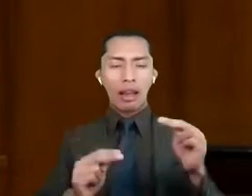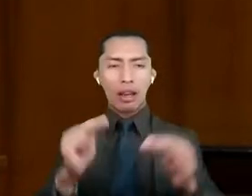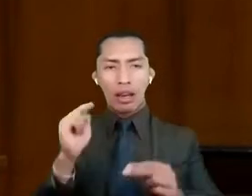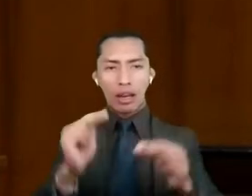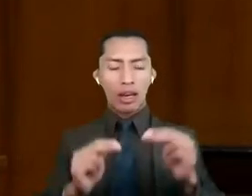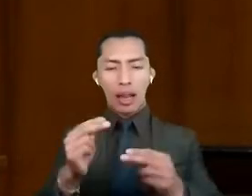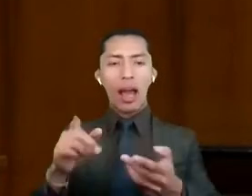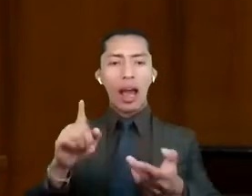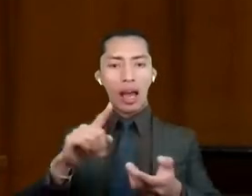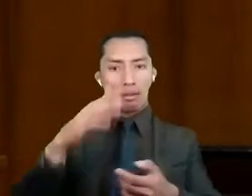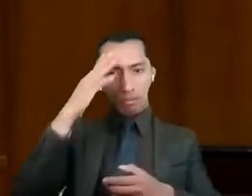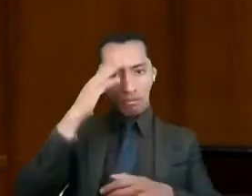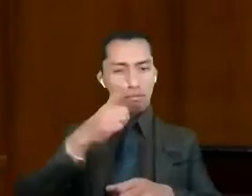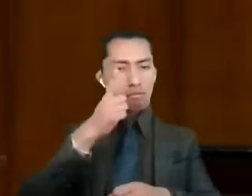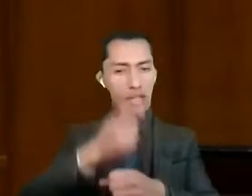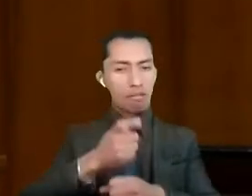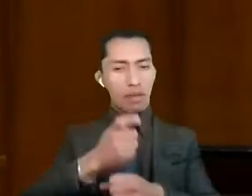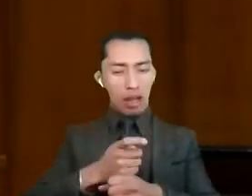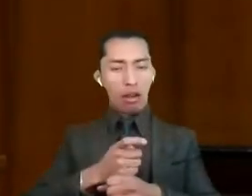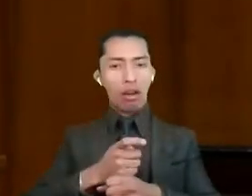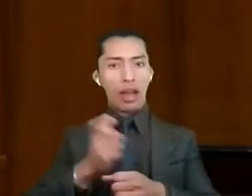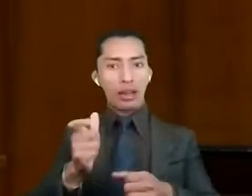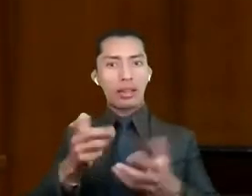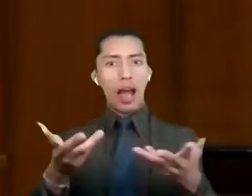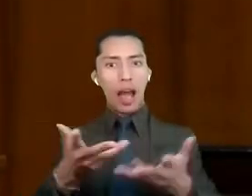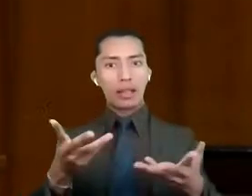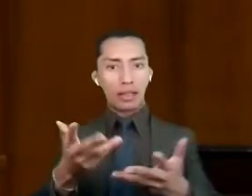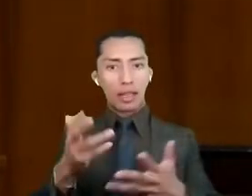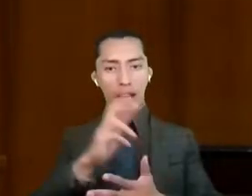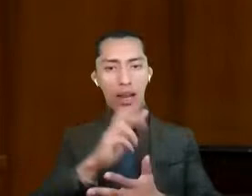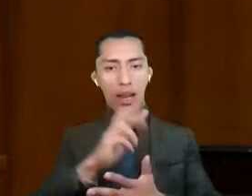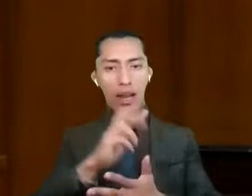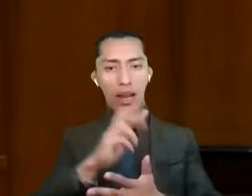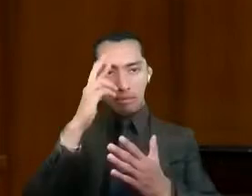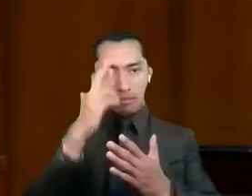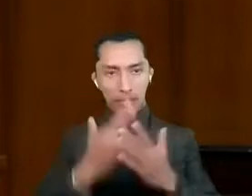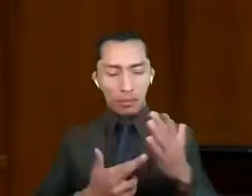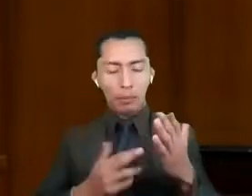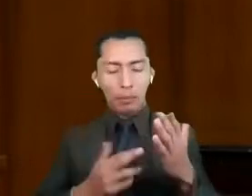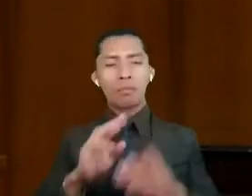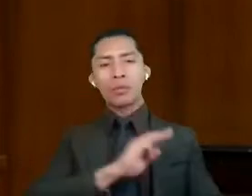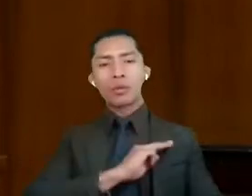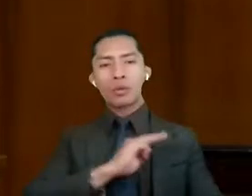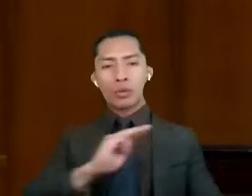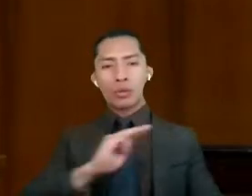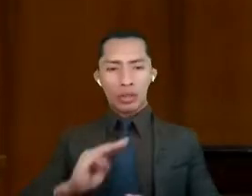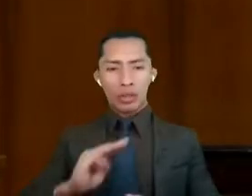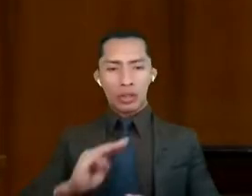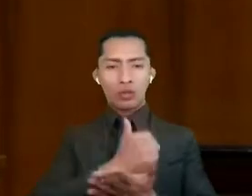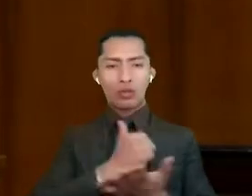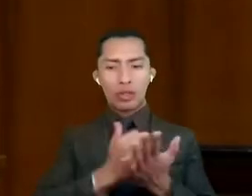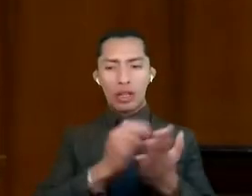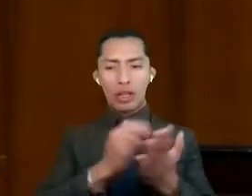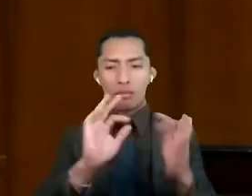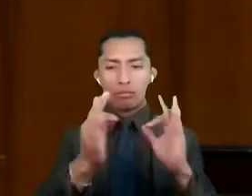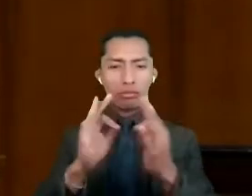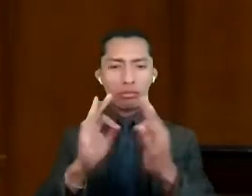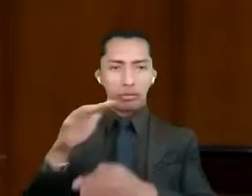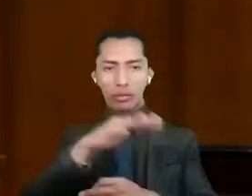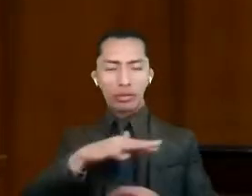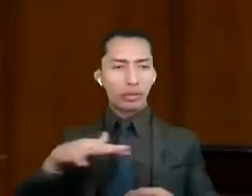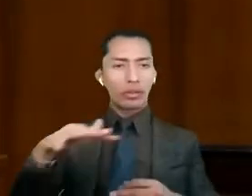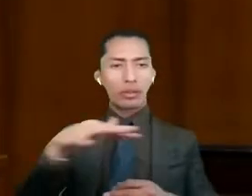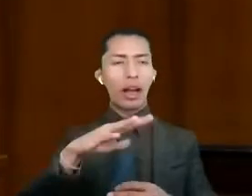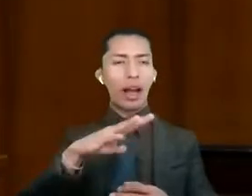incidencia delictiva. Segundo, en el caso de los municipios conurbados, son los que concentran el